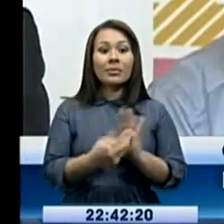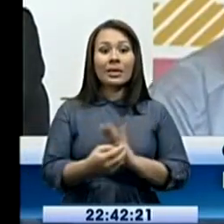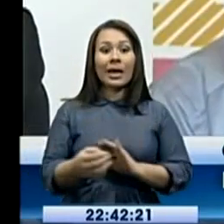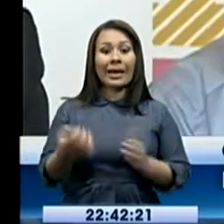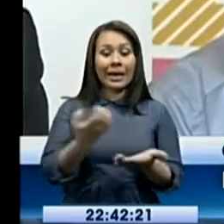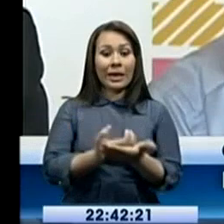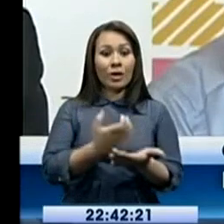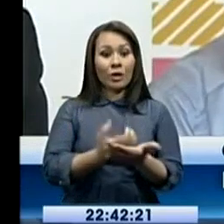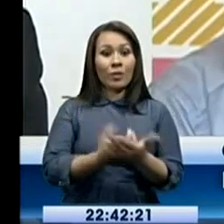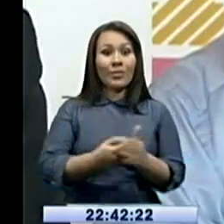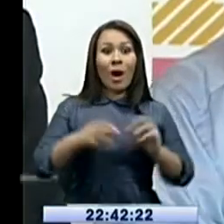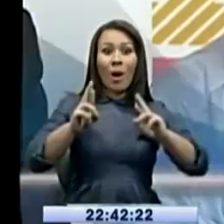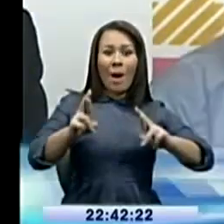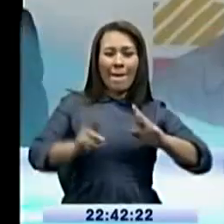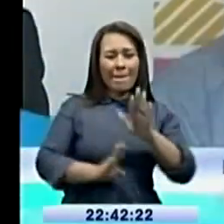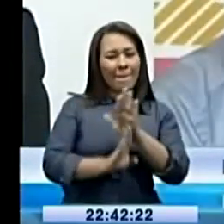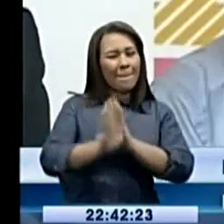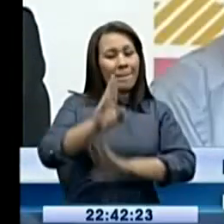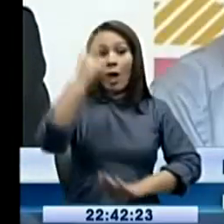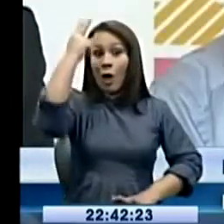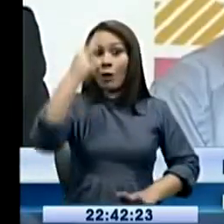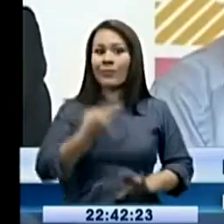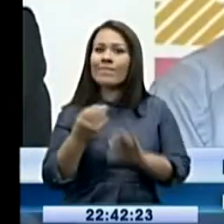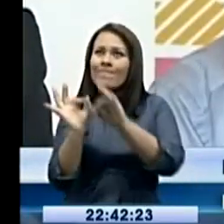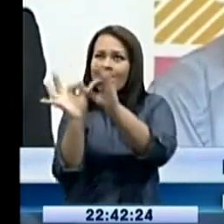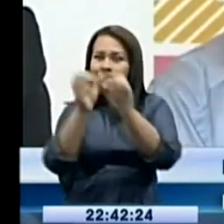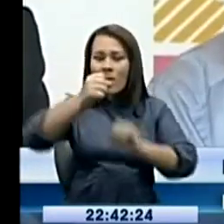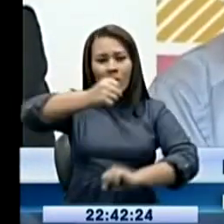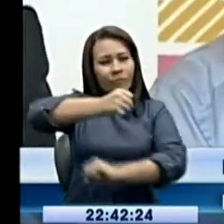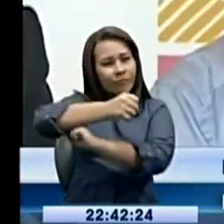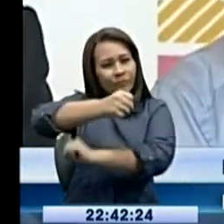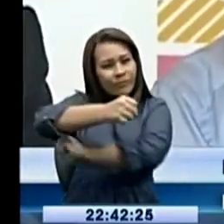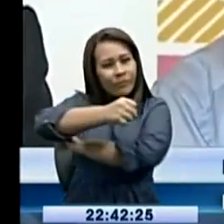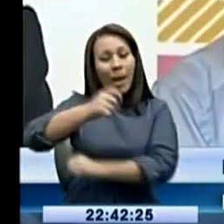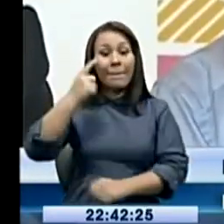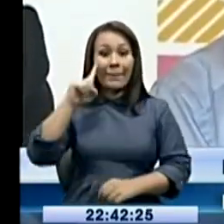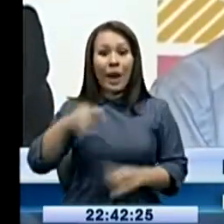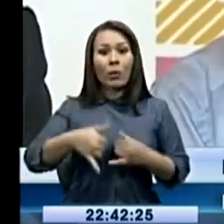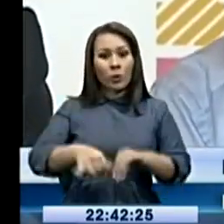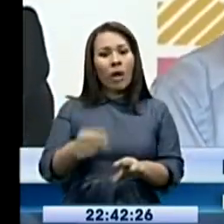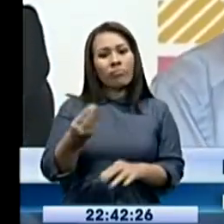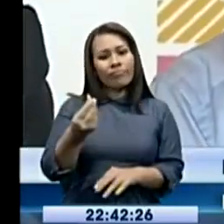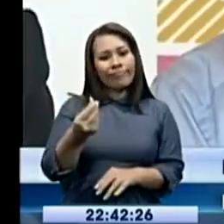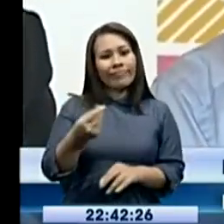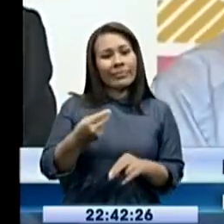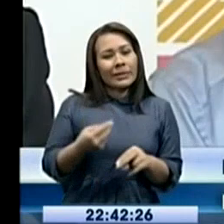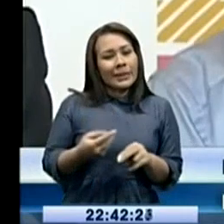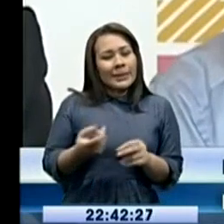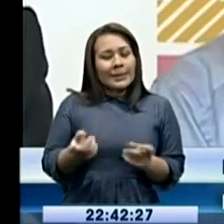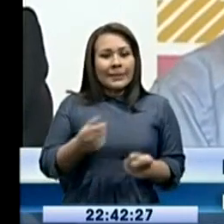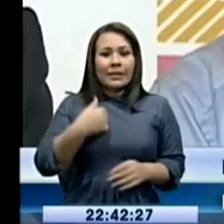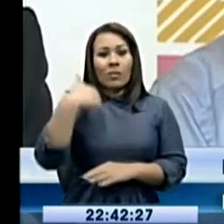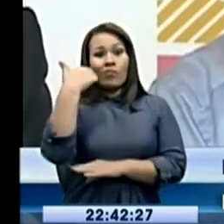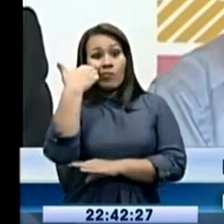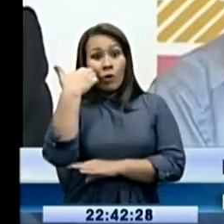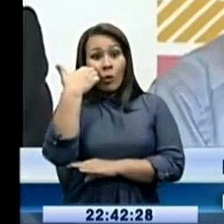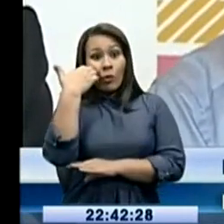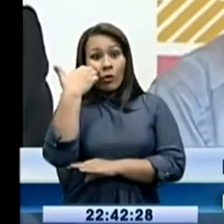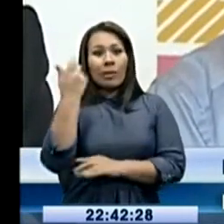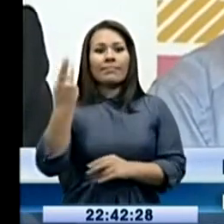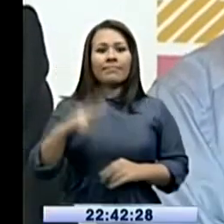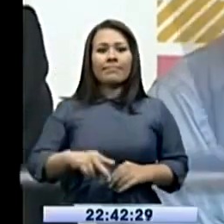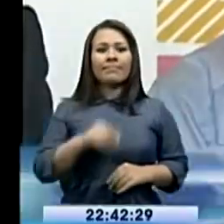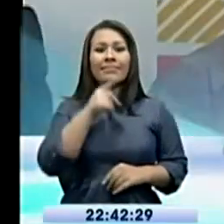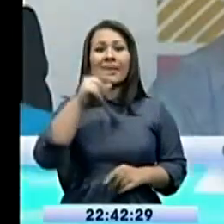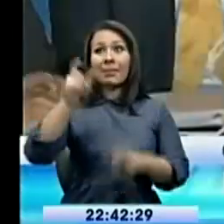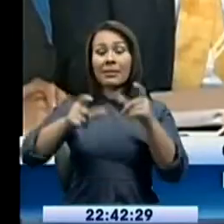están haciendo su mayor esfuerzo para mantener las tarifas más cómodas posibles para este tipo